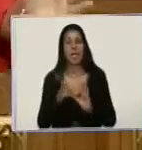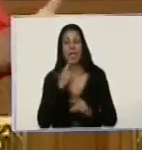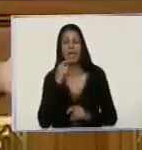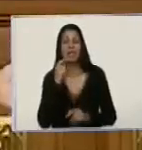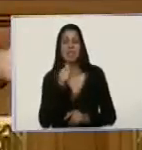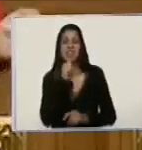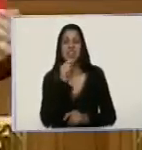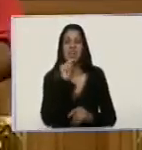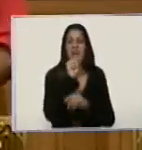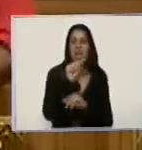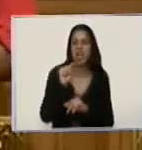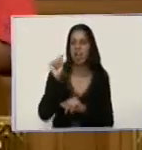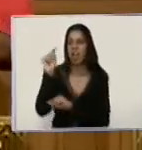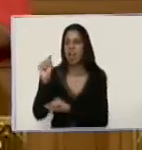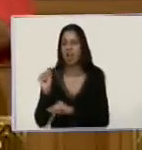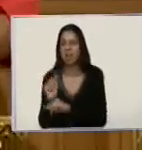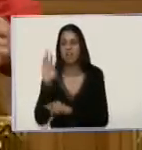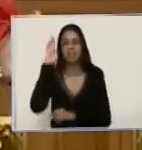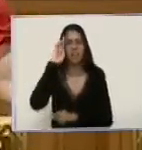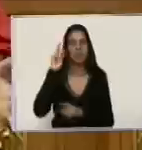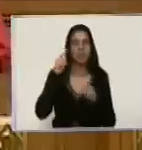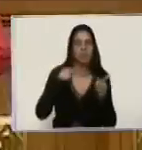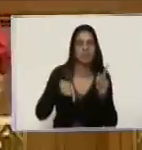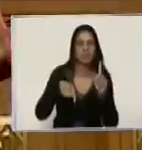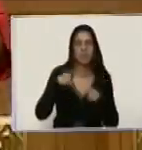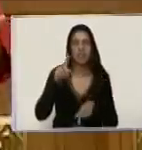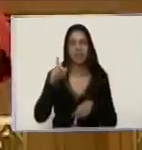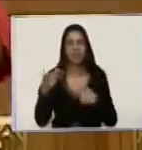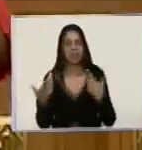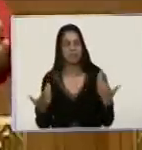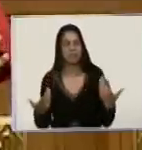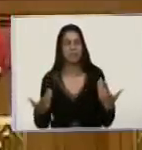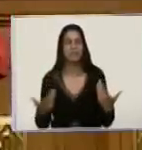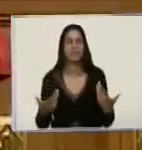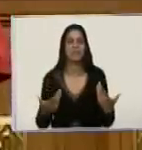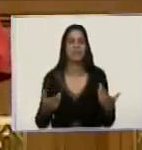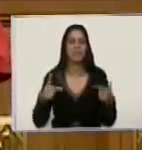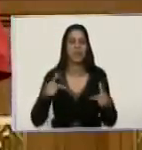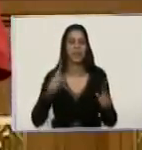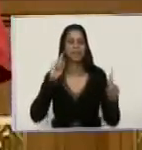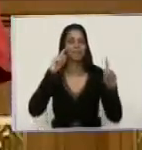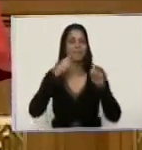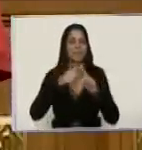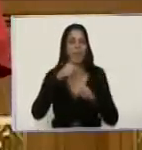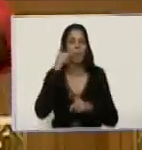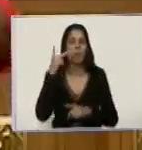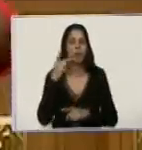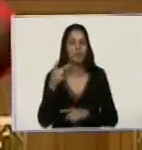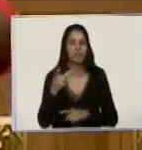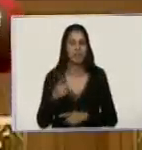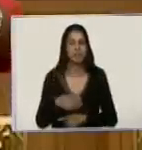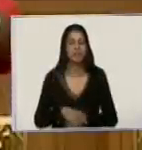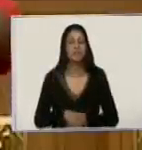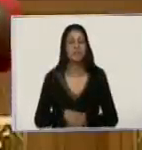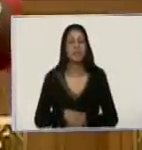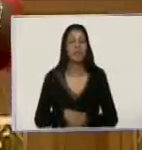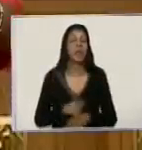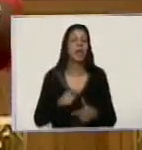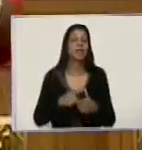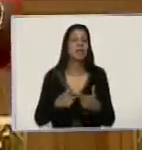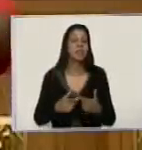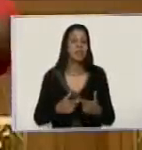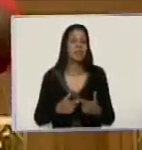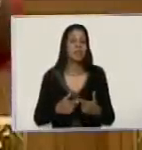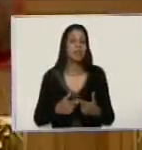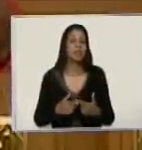la razón, quién tiene la razón histórica, es de orden geopolítico. Entonces, están atacando nuestras